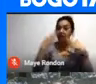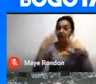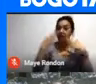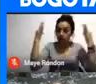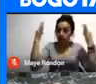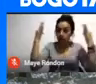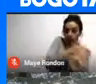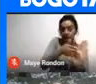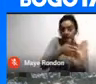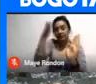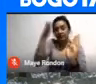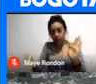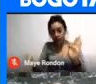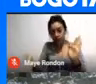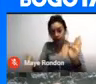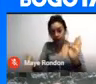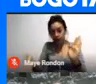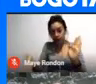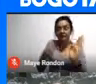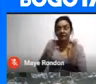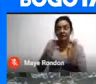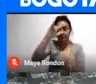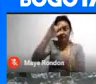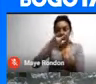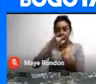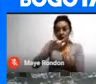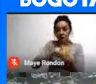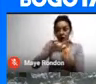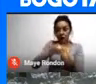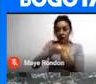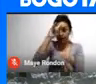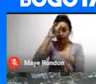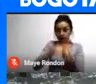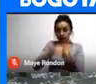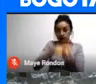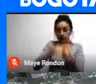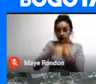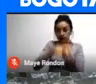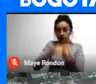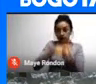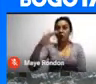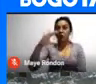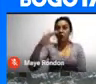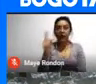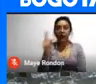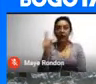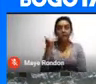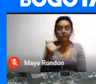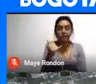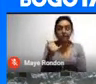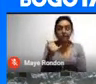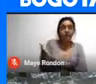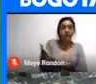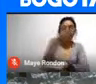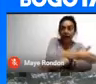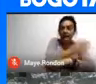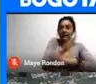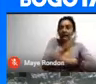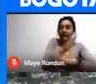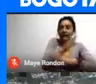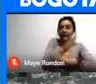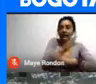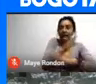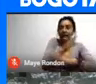después La mitología El mito De Bochica Cuenta que Bochica Estuvo antes Y estuvo después Del